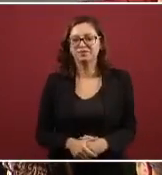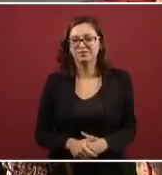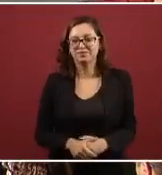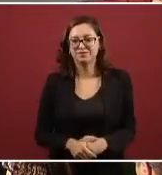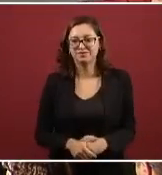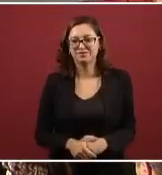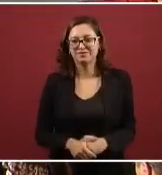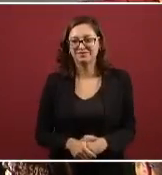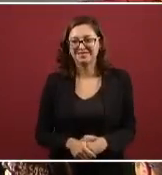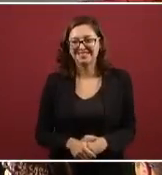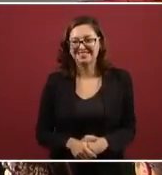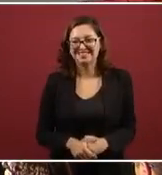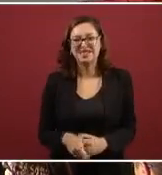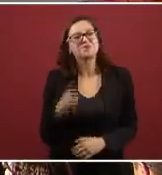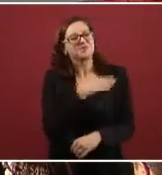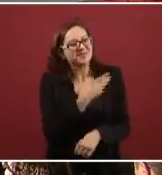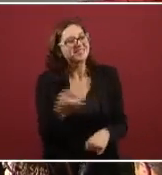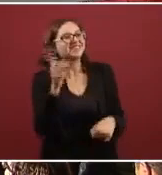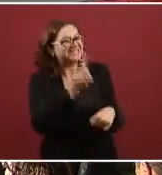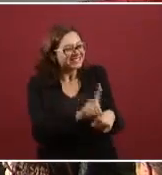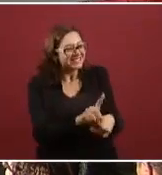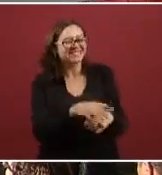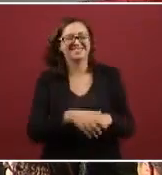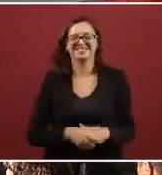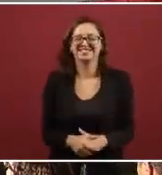Buenos días.